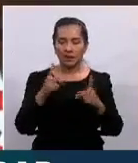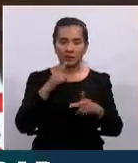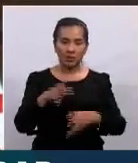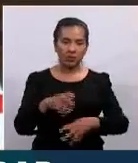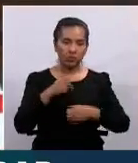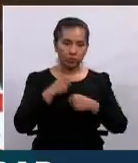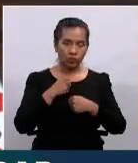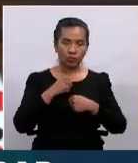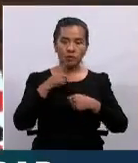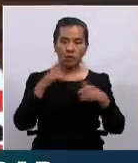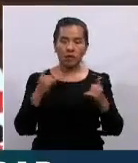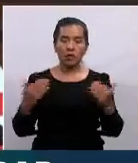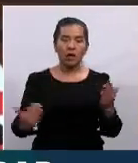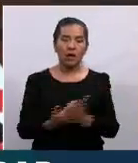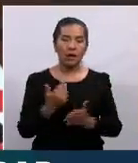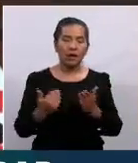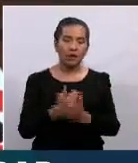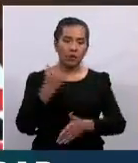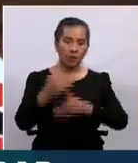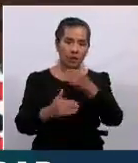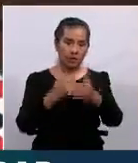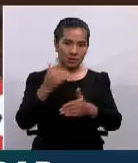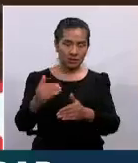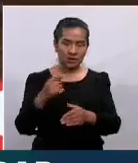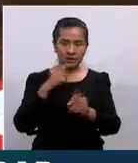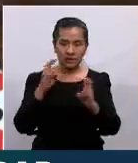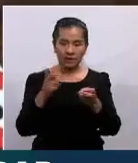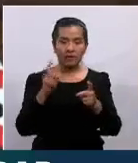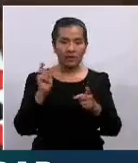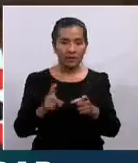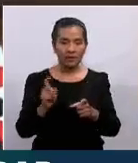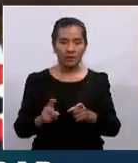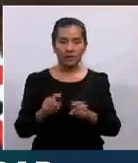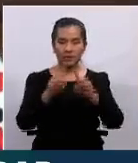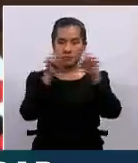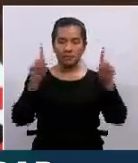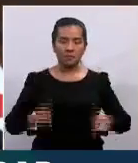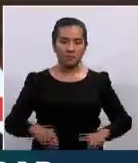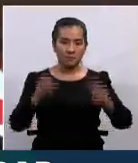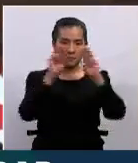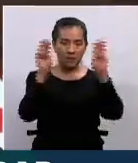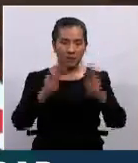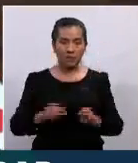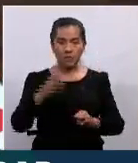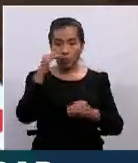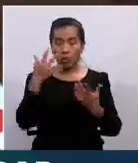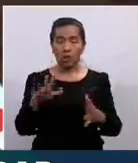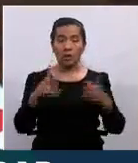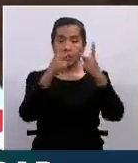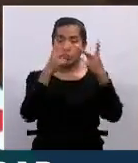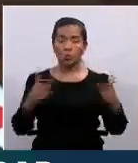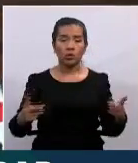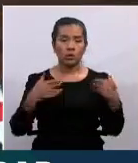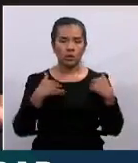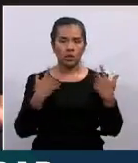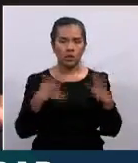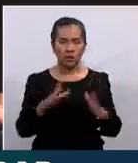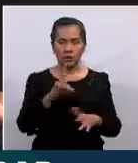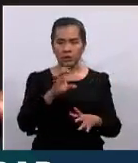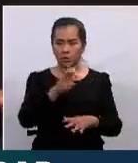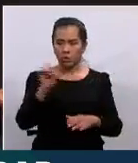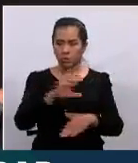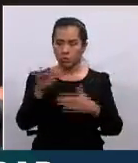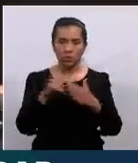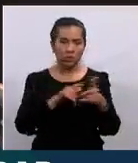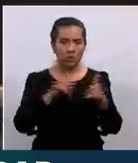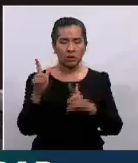presentar una actualización católica porque según lo que no se han mezclado potosí ya tiene un 100 por ciento de la cartografía años